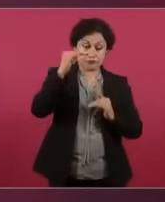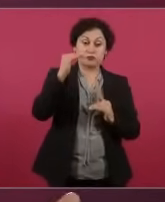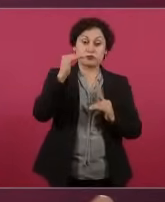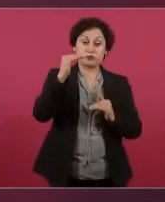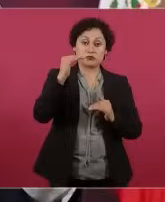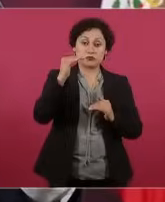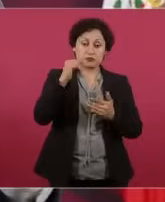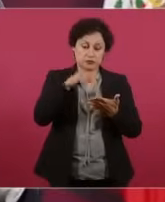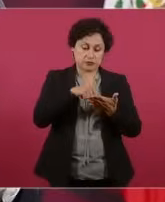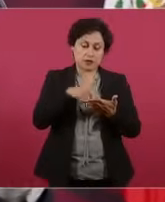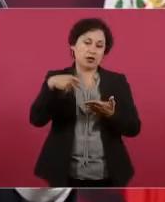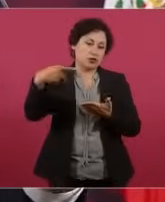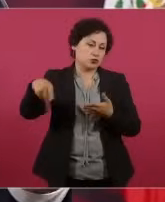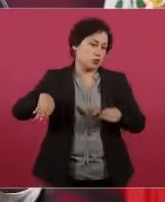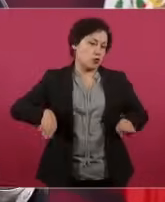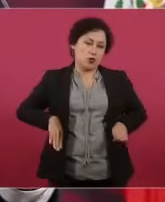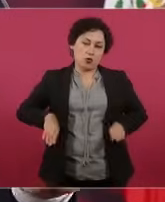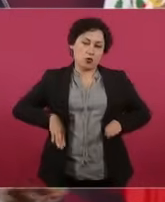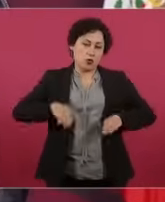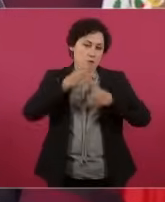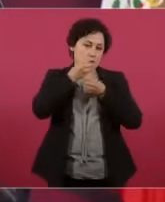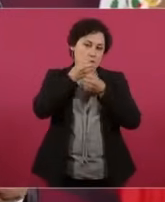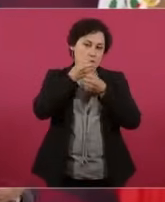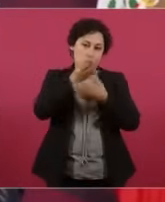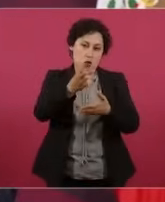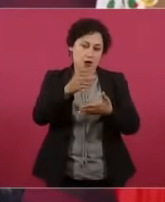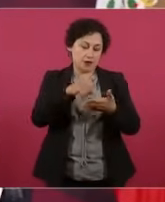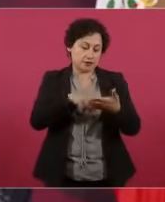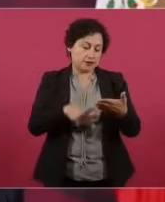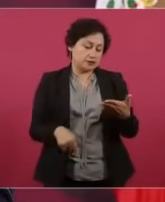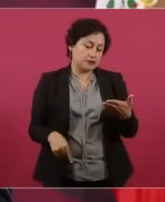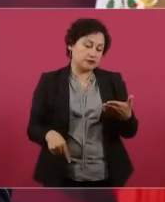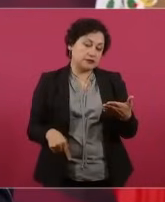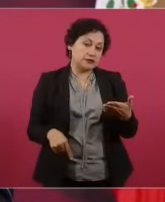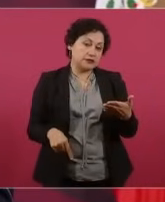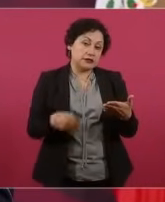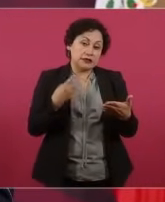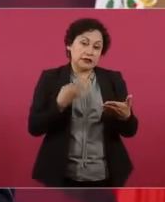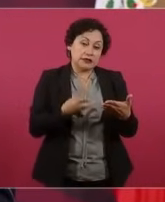así con sus expresiones, ¿no? Esto es